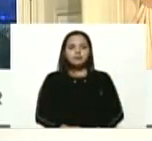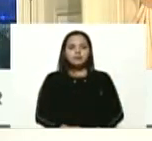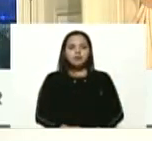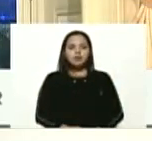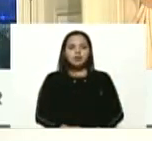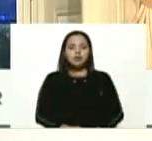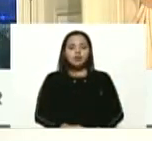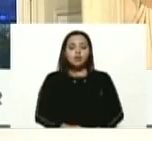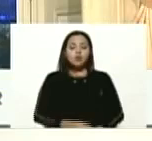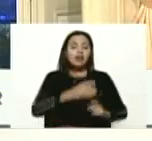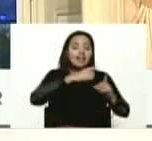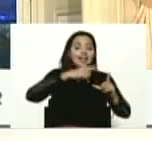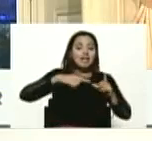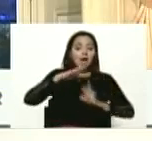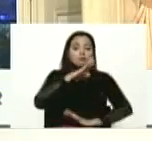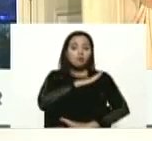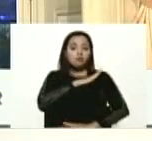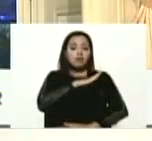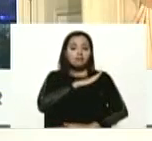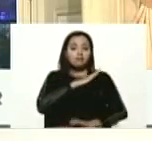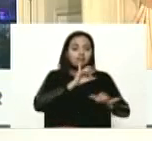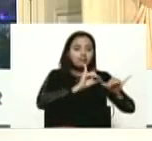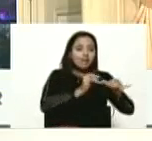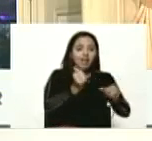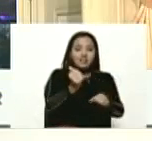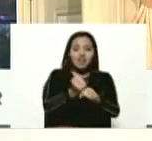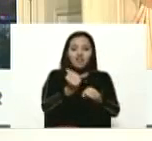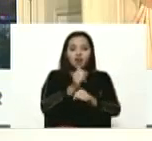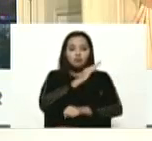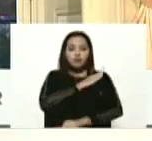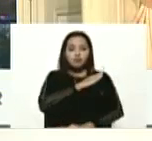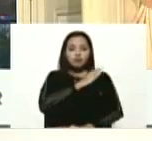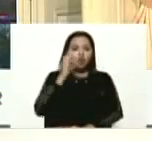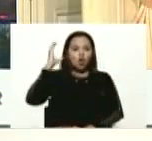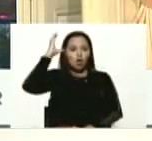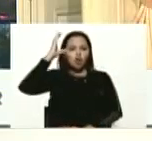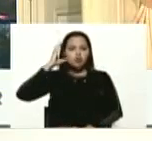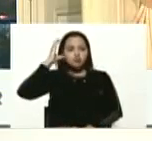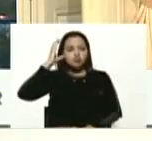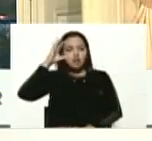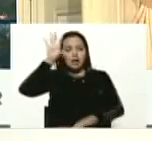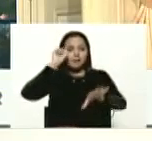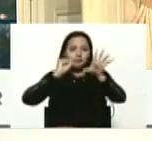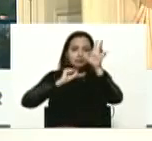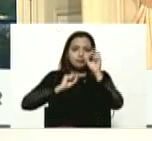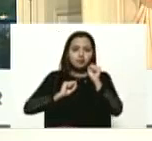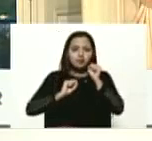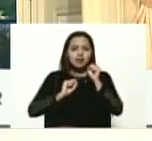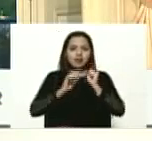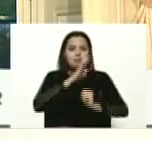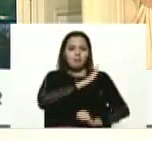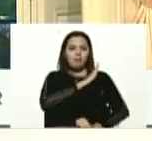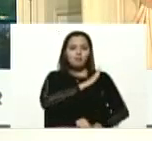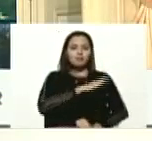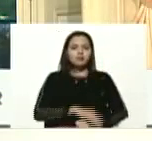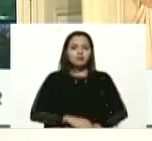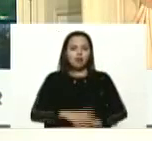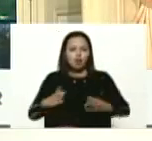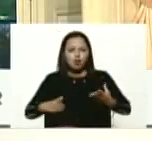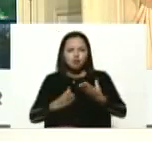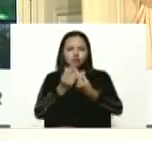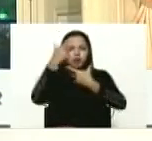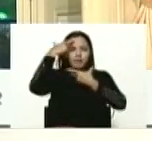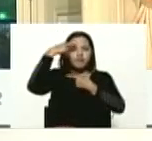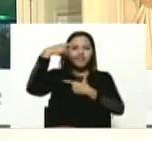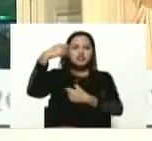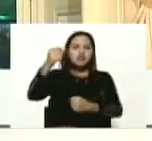tecnología propia, con ingeniería propia, con conocimiento propio, de la mano de los